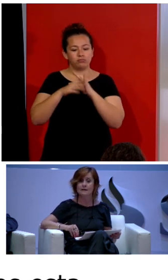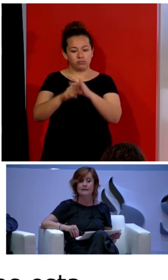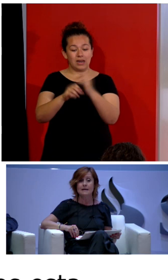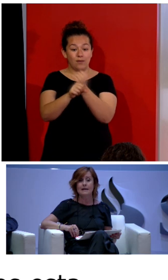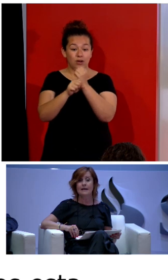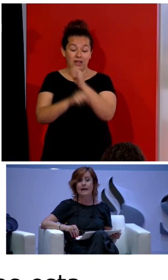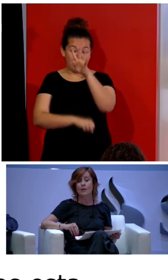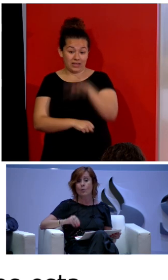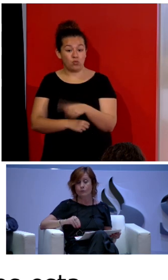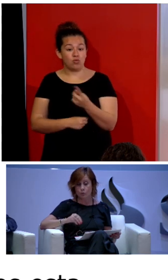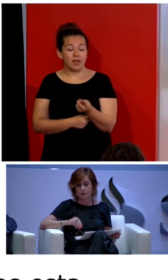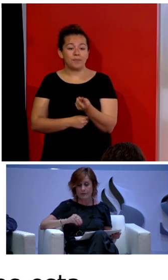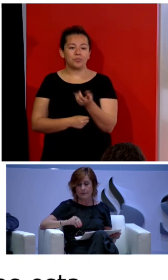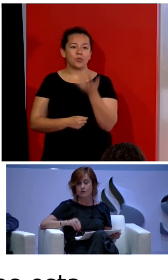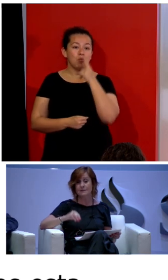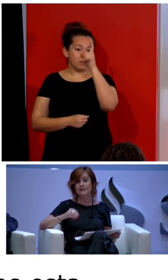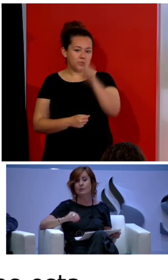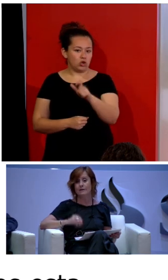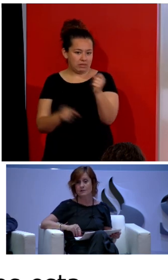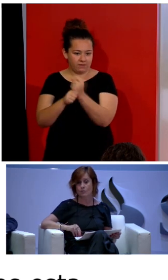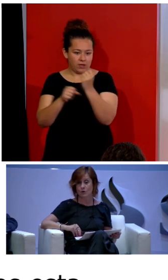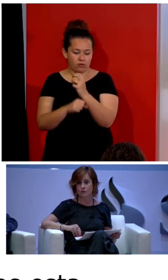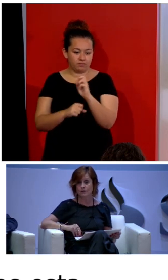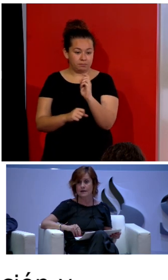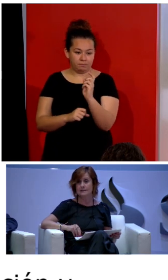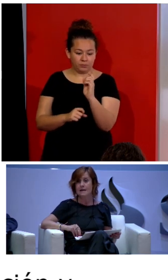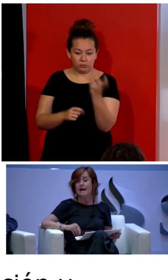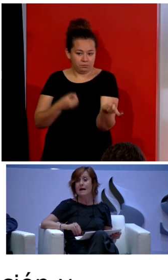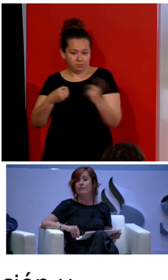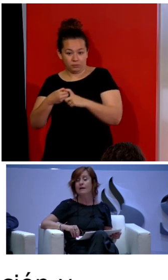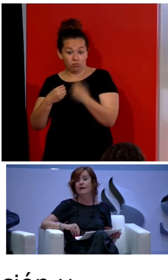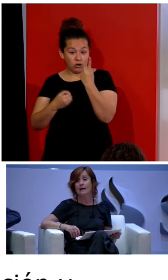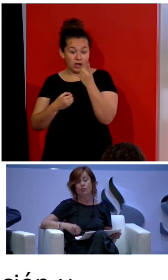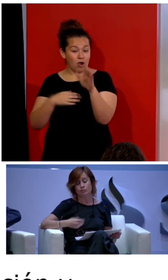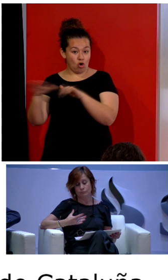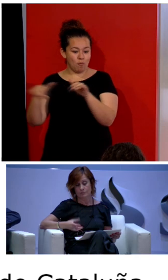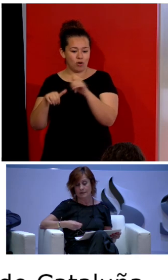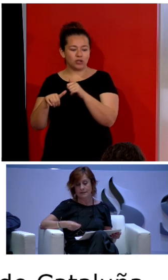Cataluña, cuando un trabajador se presenta a una de las convocatorias,